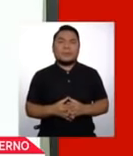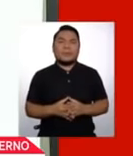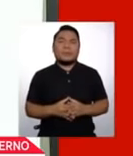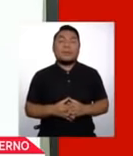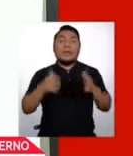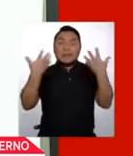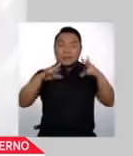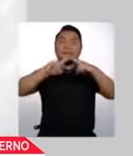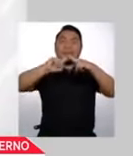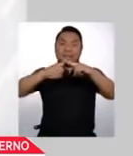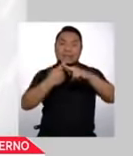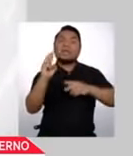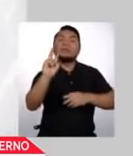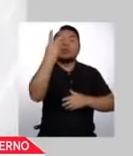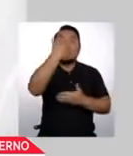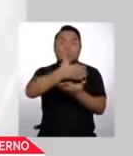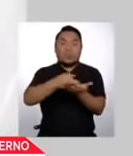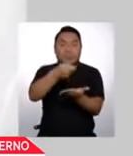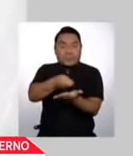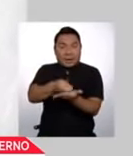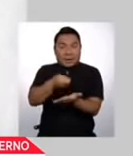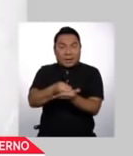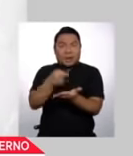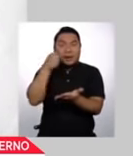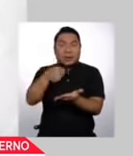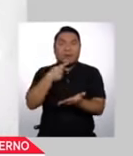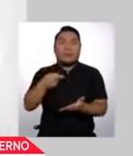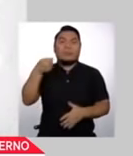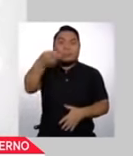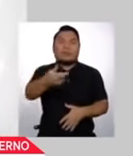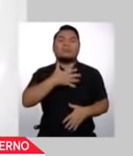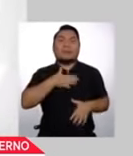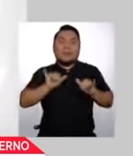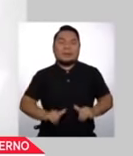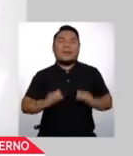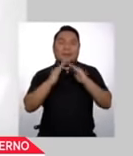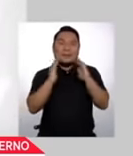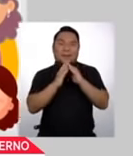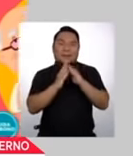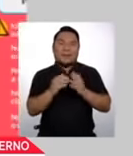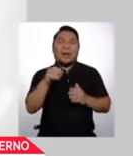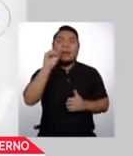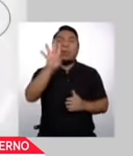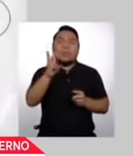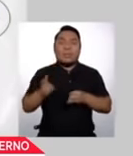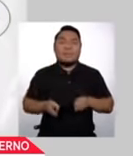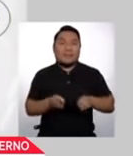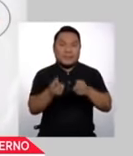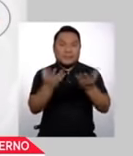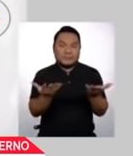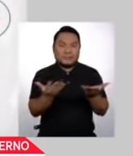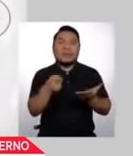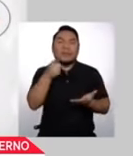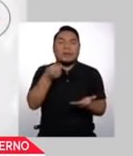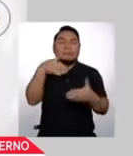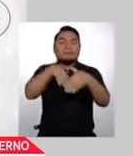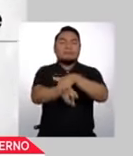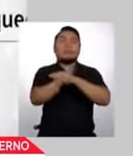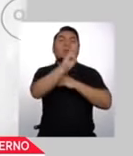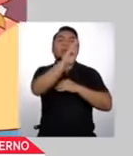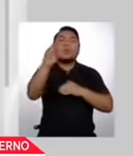Ya inició el segundo pago de subsidio. Ya inició el segundo pago de subsidio Yo Me Quedo en Casa con 4 modalidades. Ingresa a la